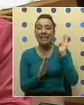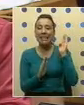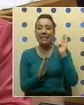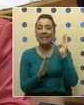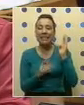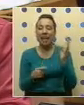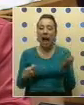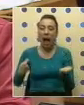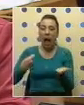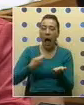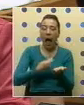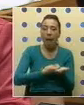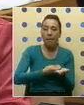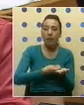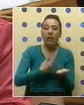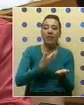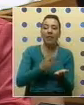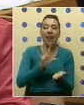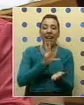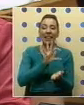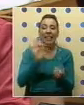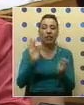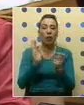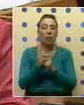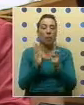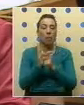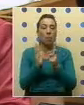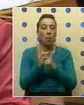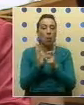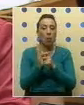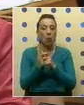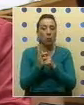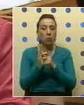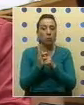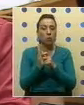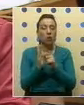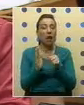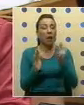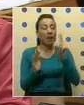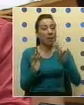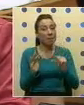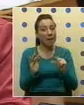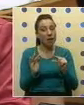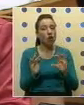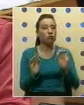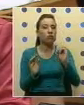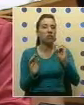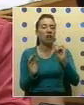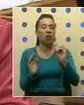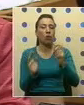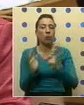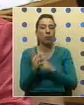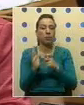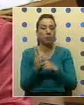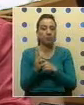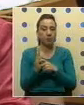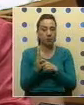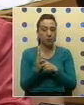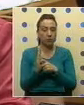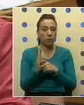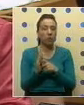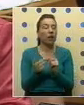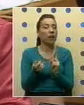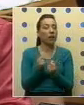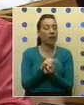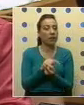ya aporte se le otorgarán 500 puntos en calificación de esa variable y al que ofrezca menor, 0 puntos. Y a la inversa,